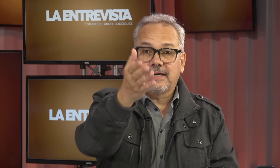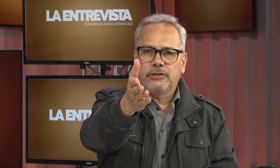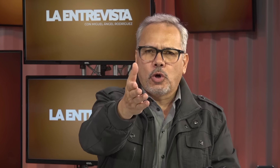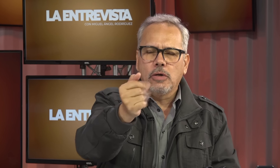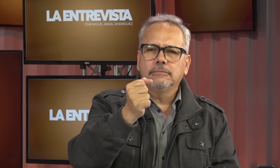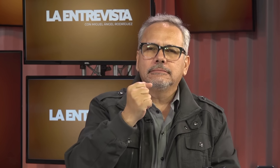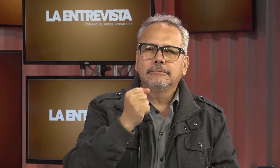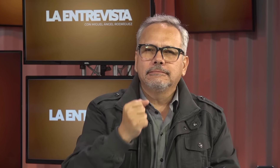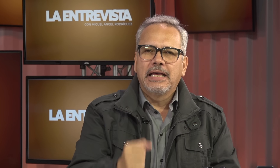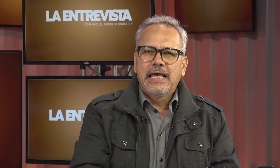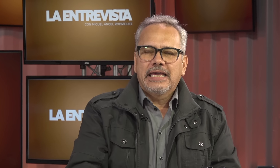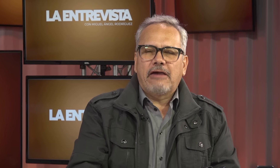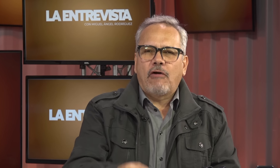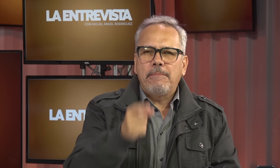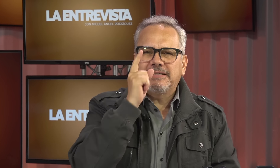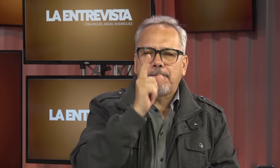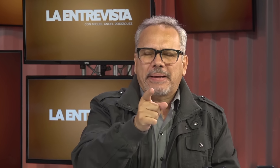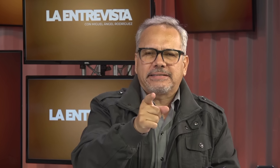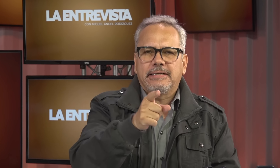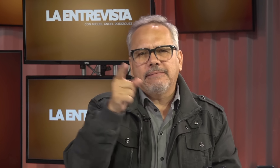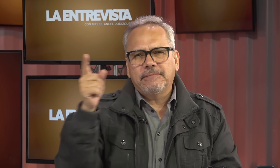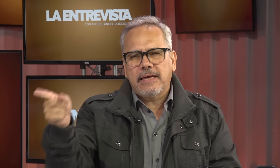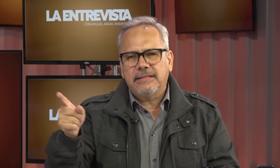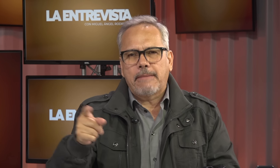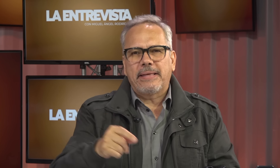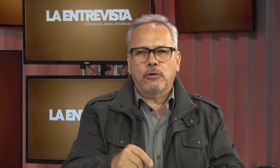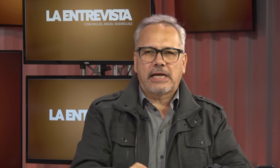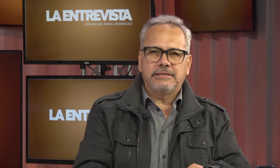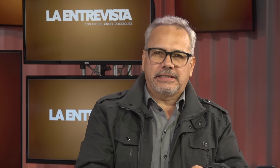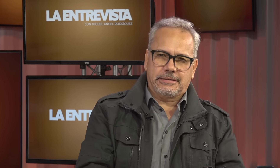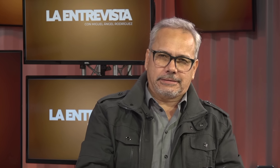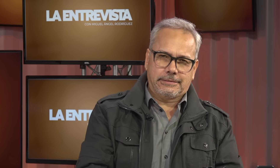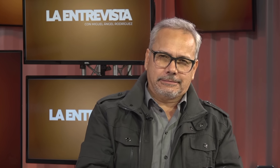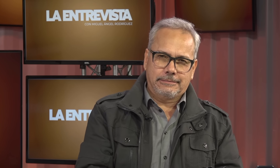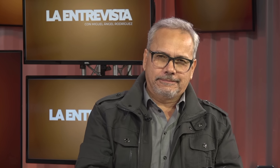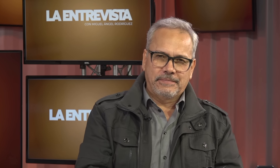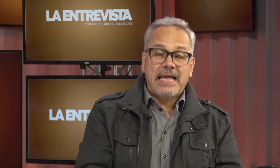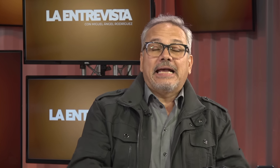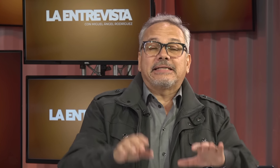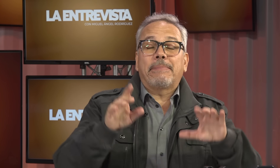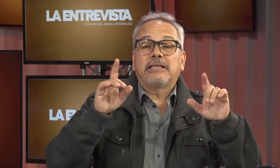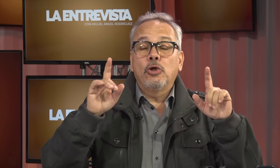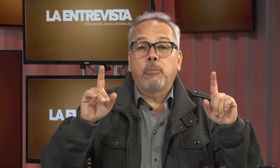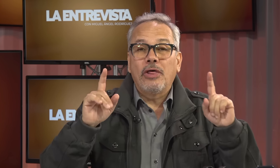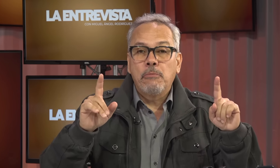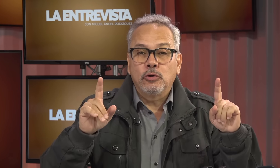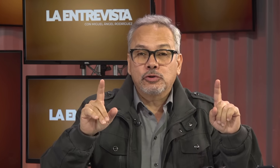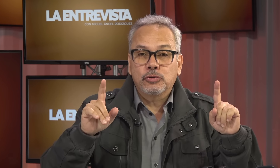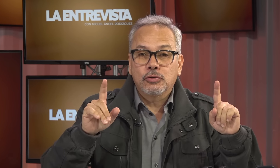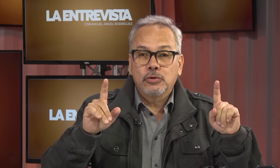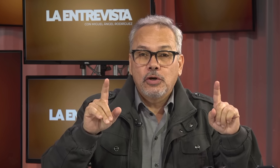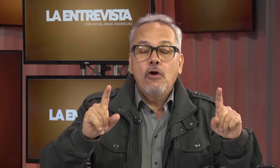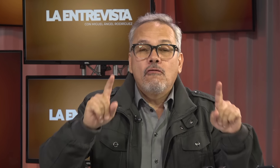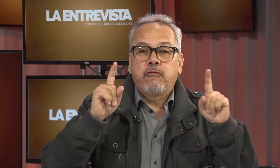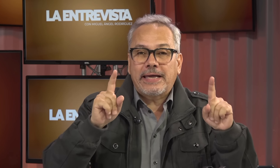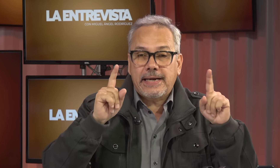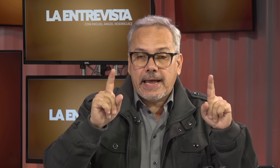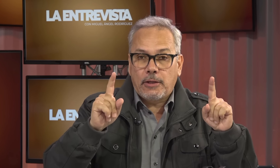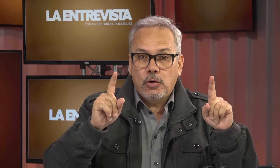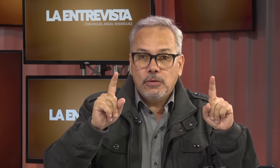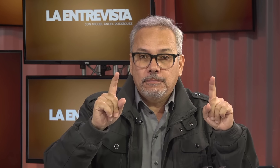ya se la quitó, que fue vicepresidente de Pedro Sánchez. Ese partido Podemos